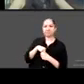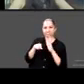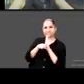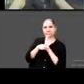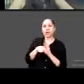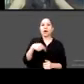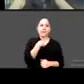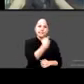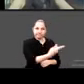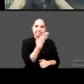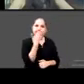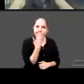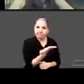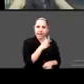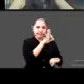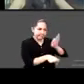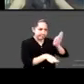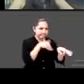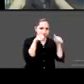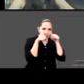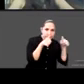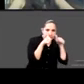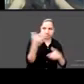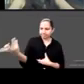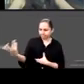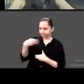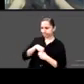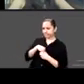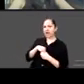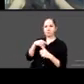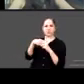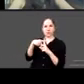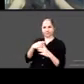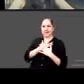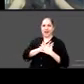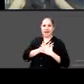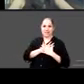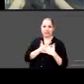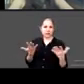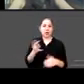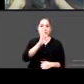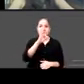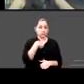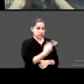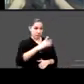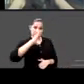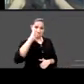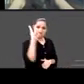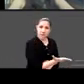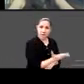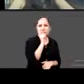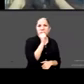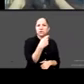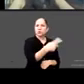El problema es que cuando transgredimos este cuerpo ajeno, estamos sembrando el permiso para que él transgreda cualquier otro cuerpo que después se